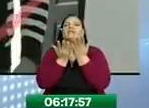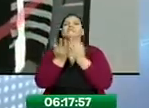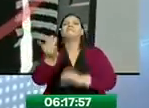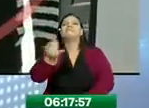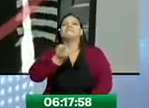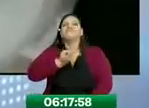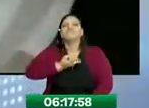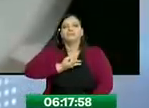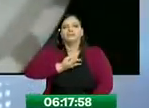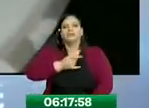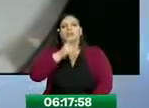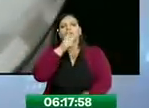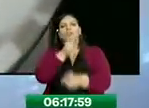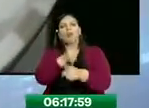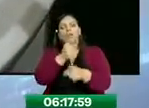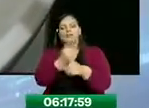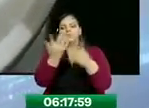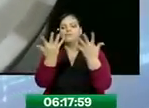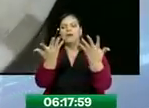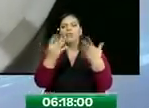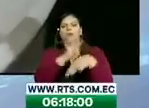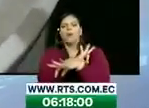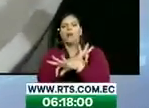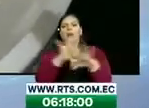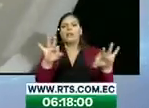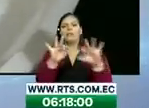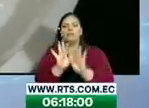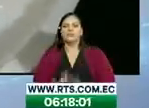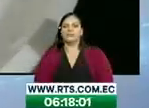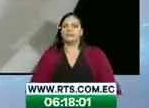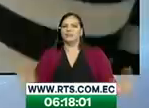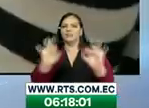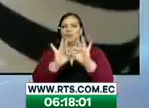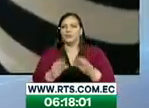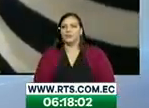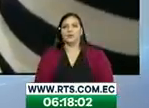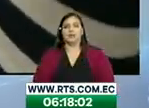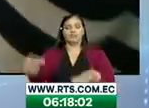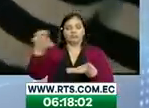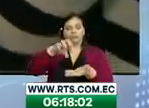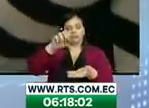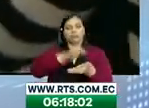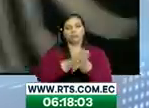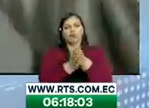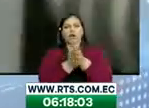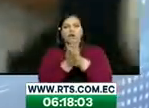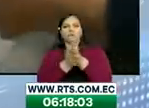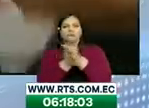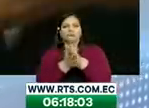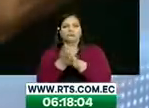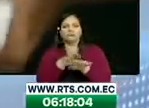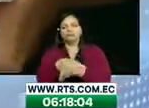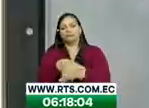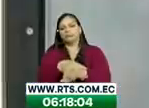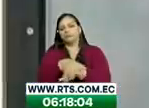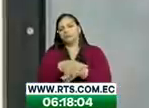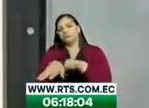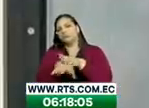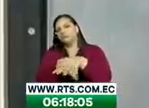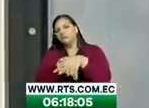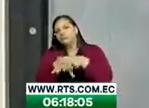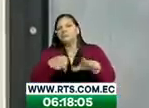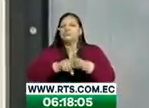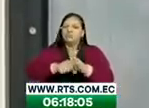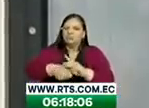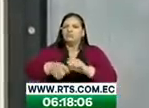en el caso de que necesariamente tenemos que tocarla, pues tenemos que lavarnos las manos con agua y jabón, o si no, con un gel antibacterial. Al estar